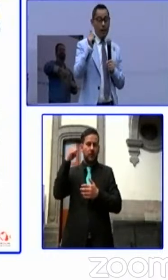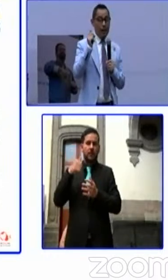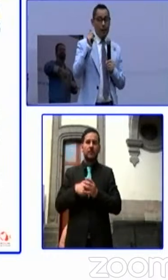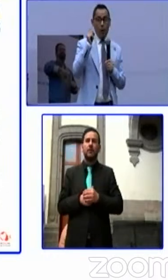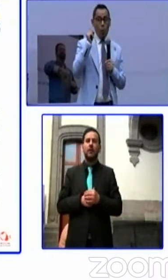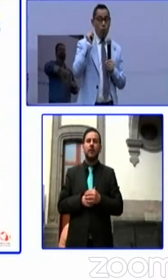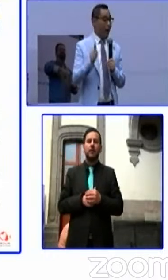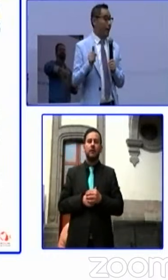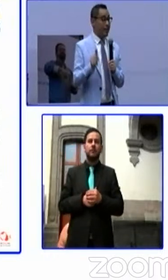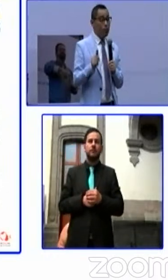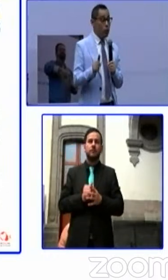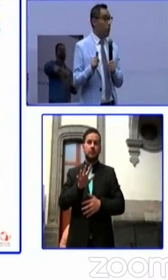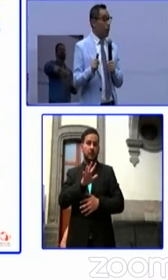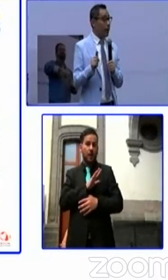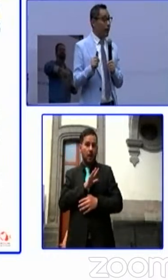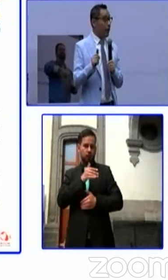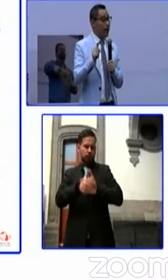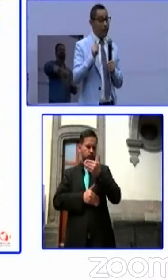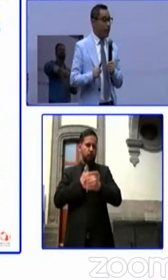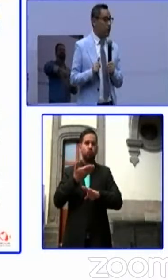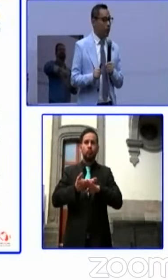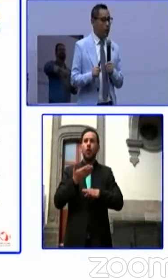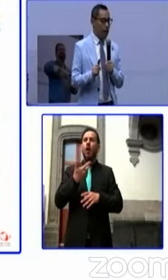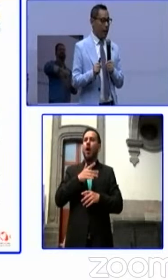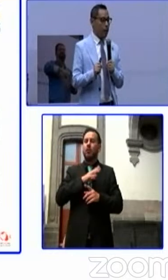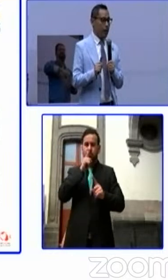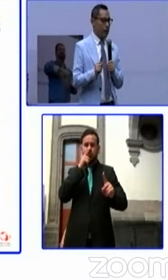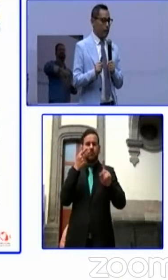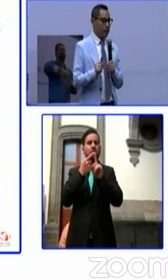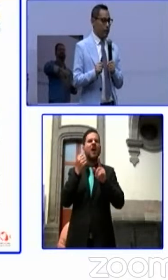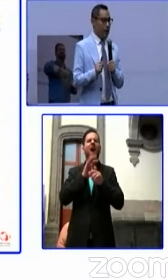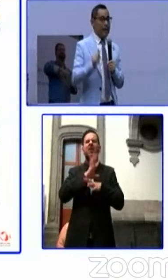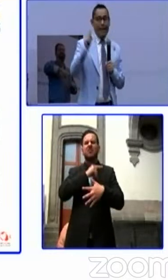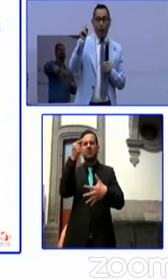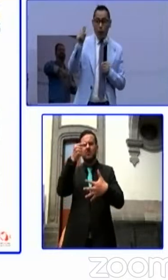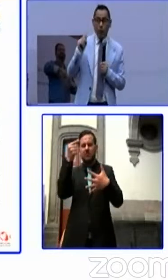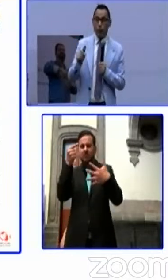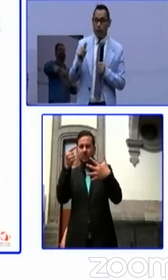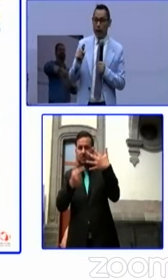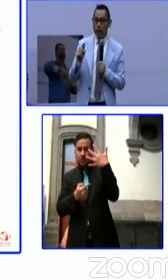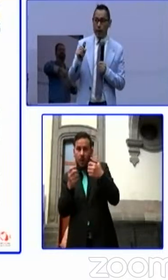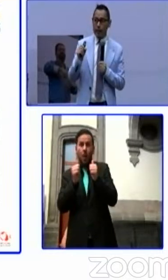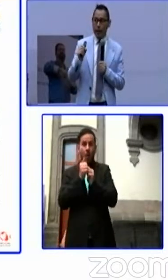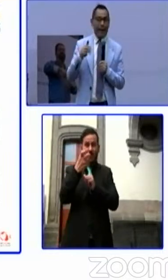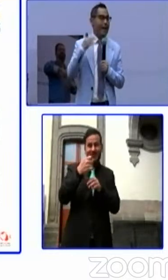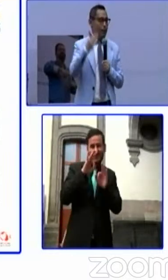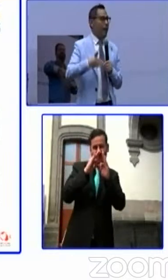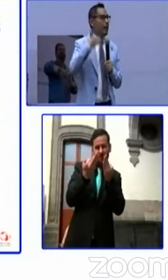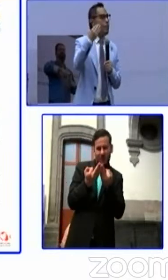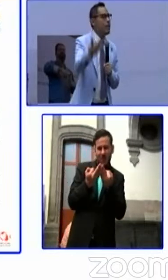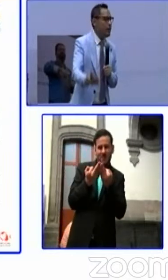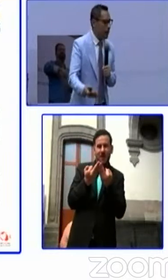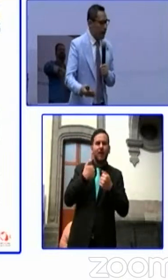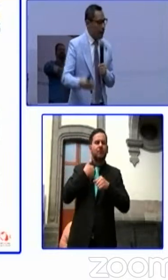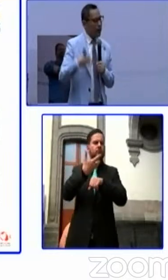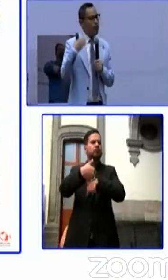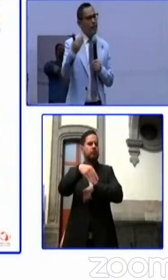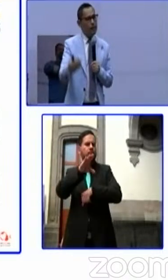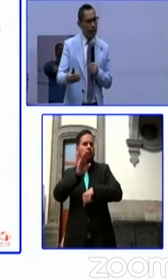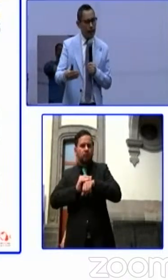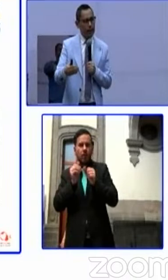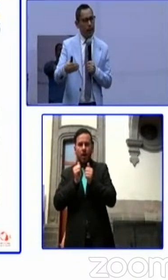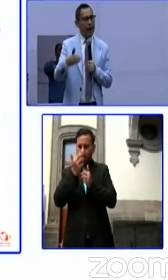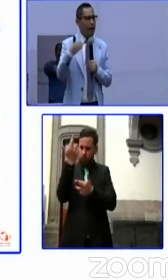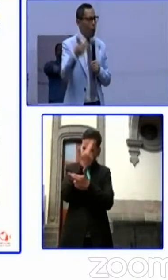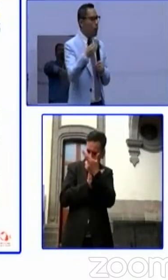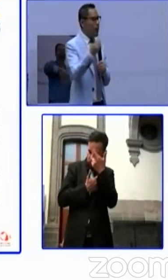tiene un avance muy importante en la definición de indicadores y que con esos indicadores le permite